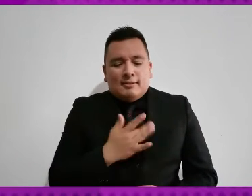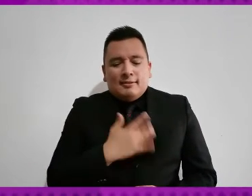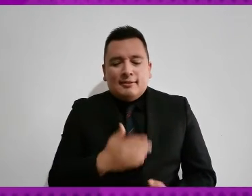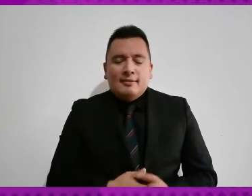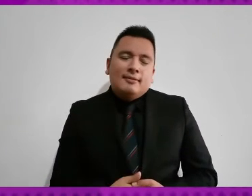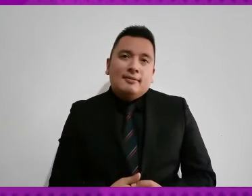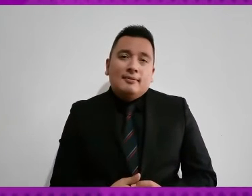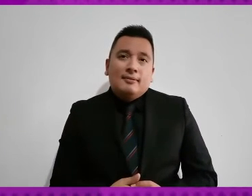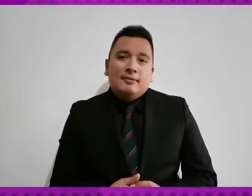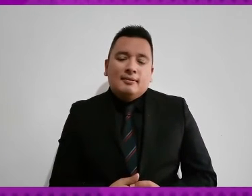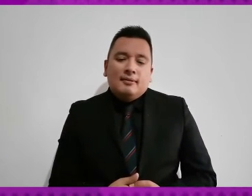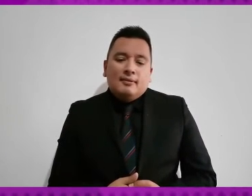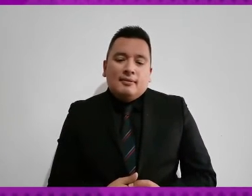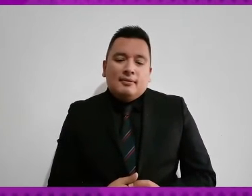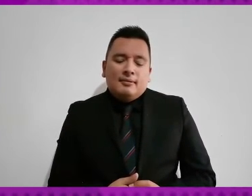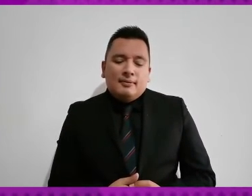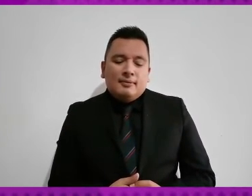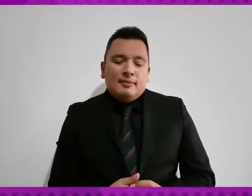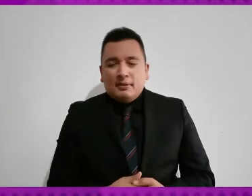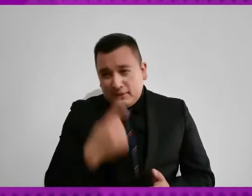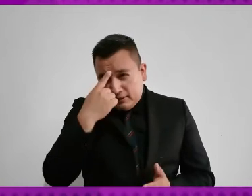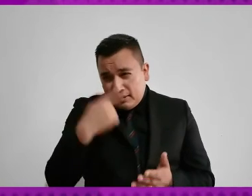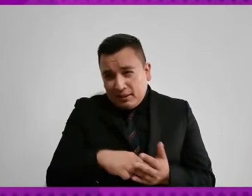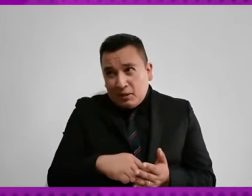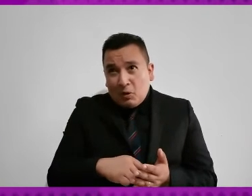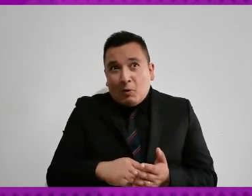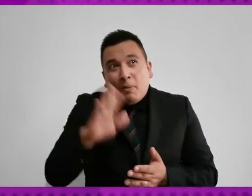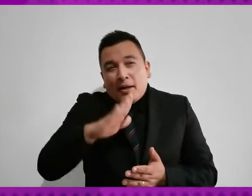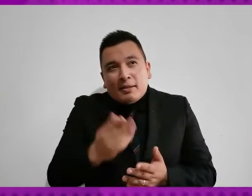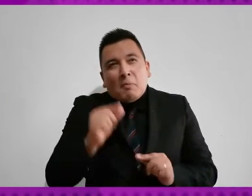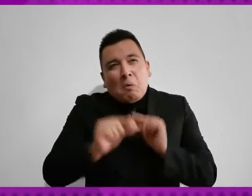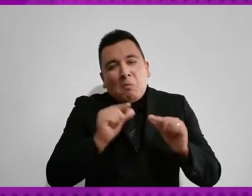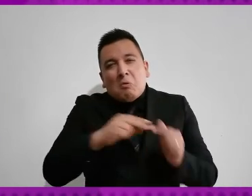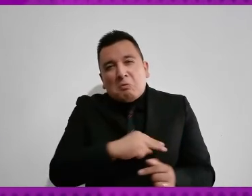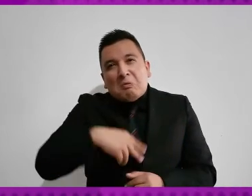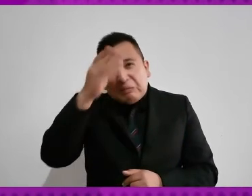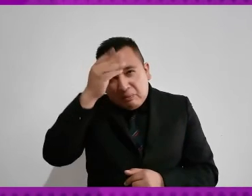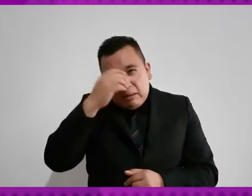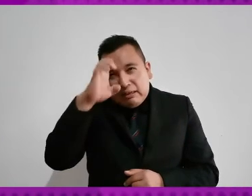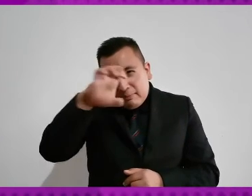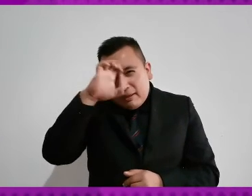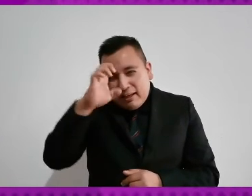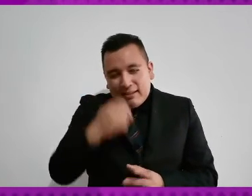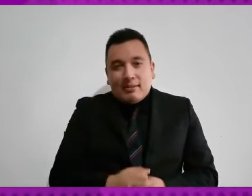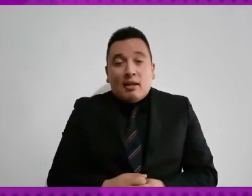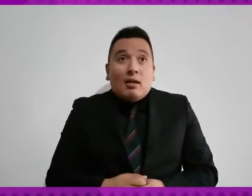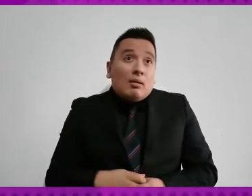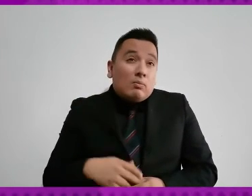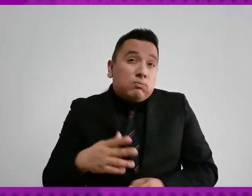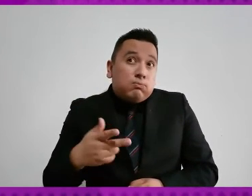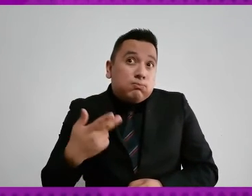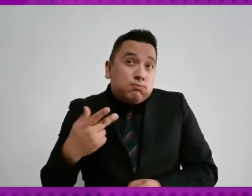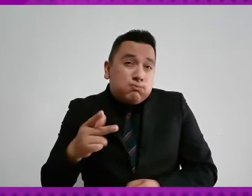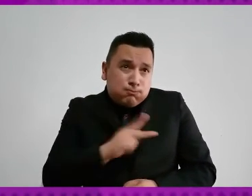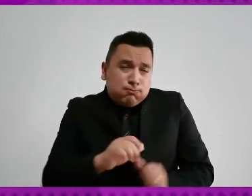como lo decía yo en una pregunta que me hacías, creo que la experiencia se va sumando a lo largo y ancho de todo el país, tanto por parte